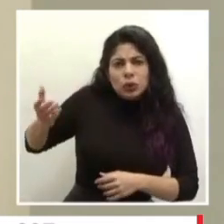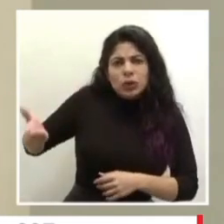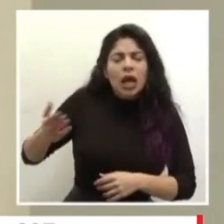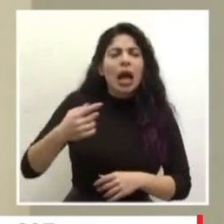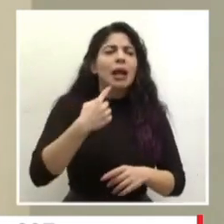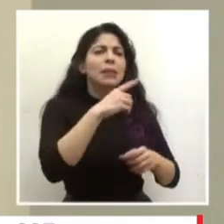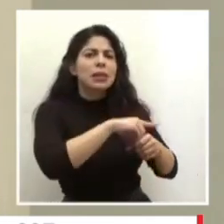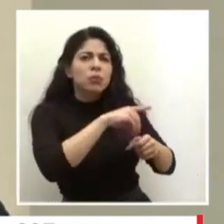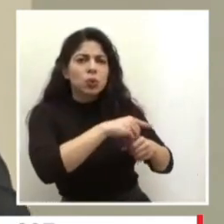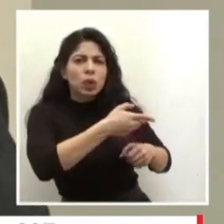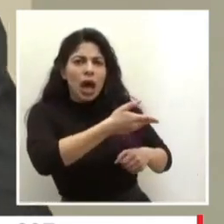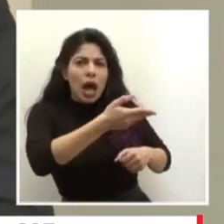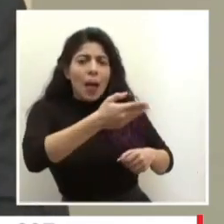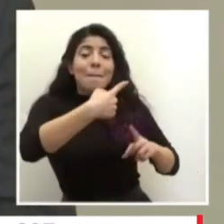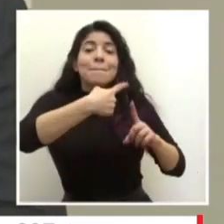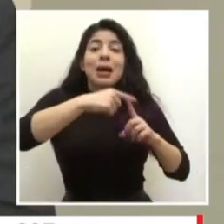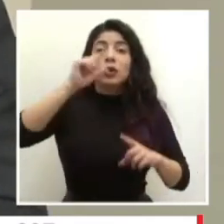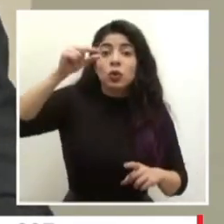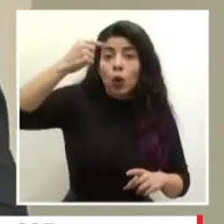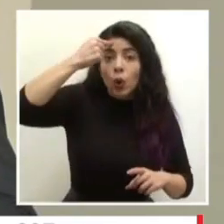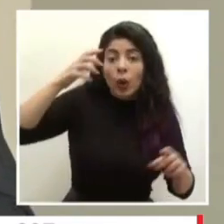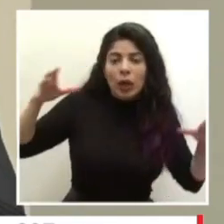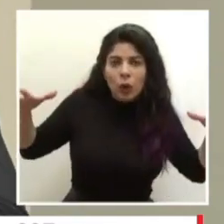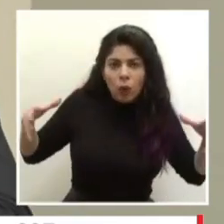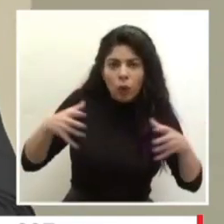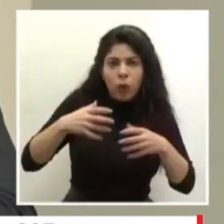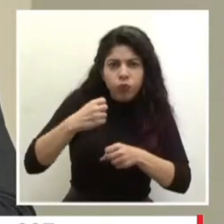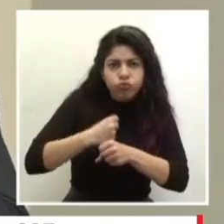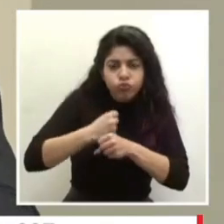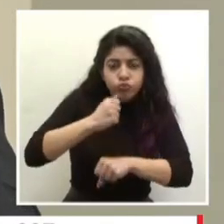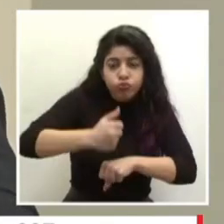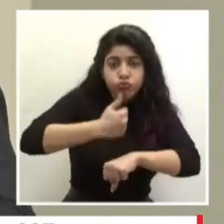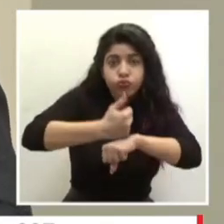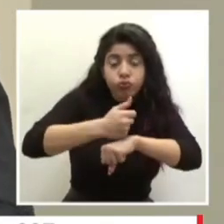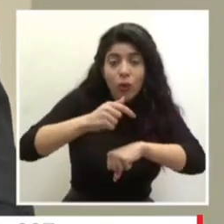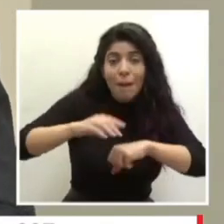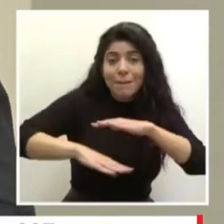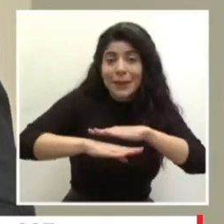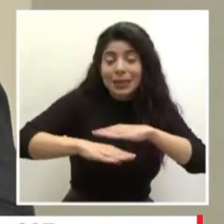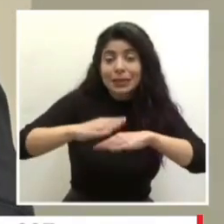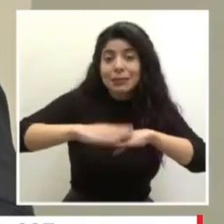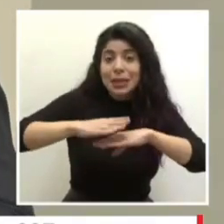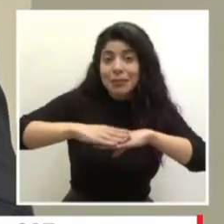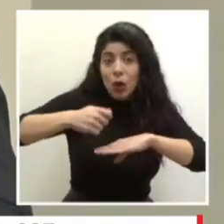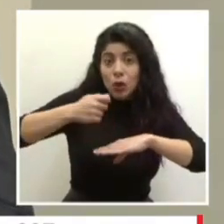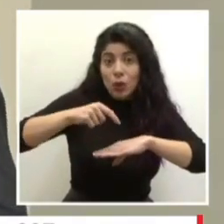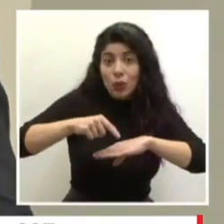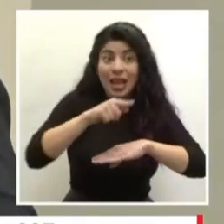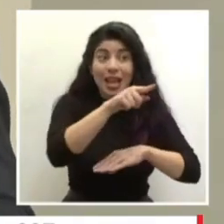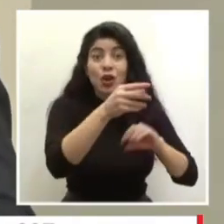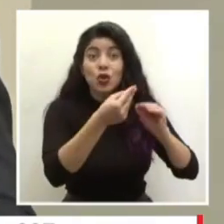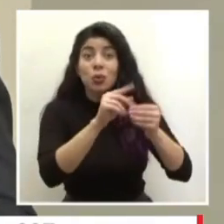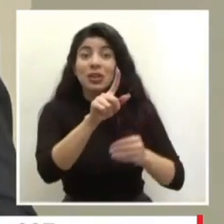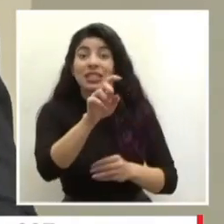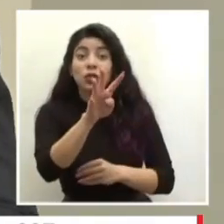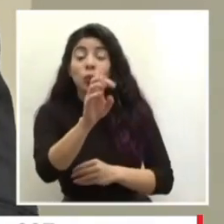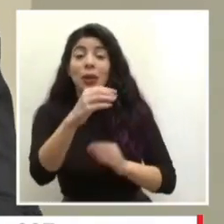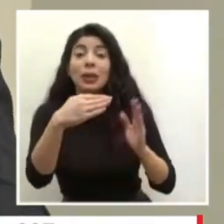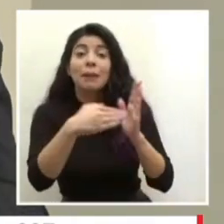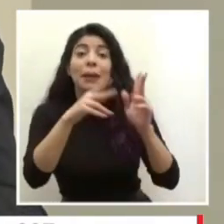los diputados y las diputadas y del gobierno, un trabajo conjunto, esa cifra que hoy tenemos de 140 mil